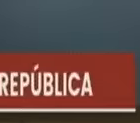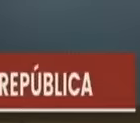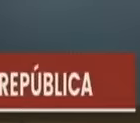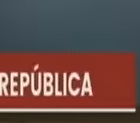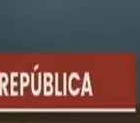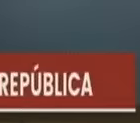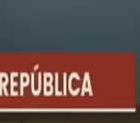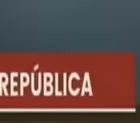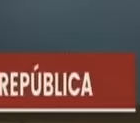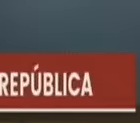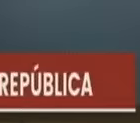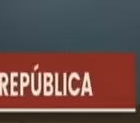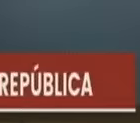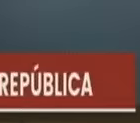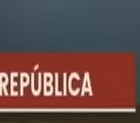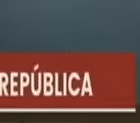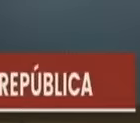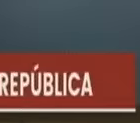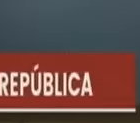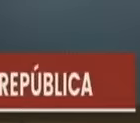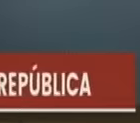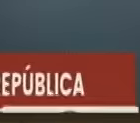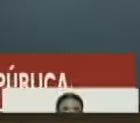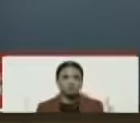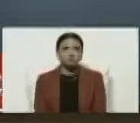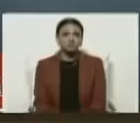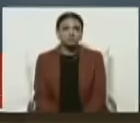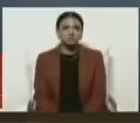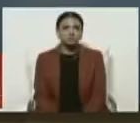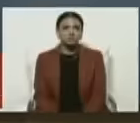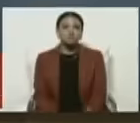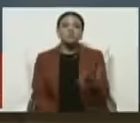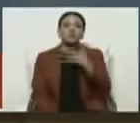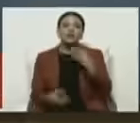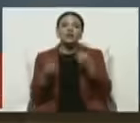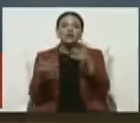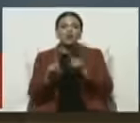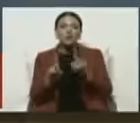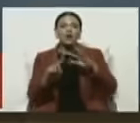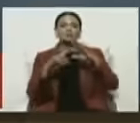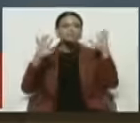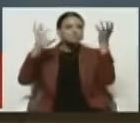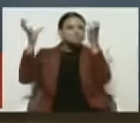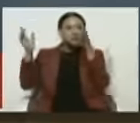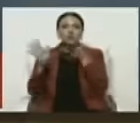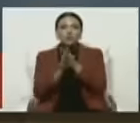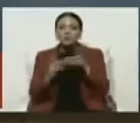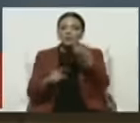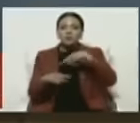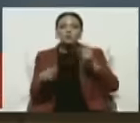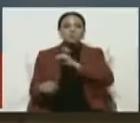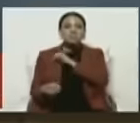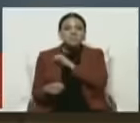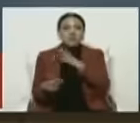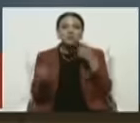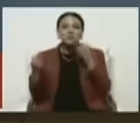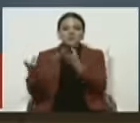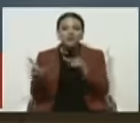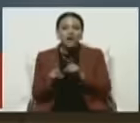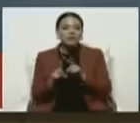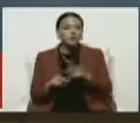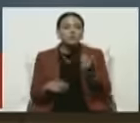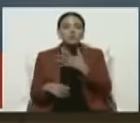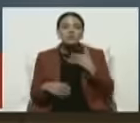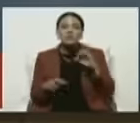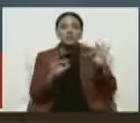a un clima de terror, de exterminio similar al que el Estado sionista de Israel ejecuta